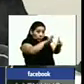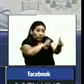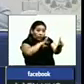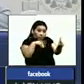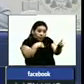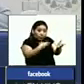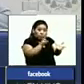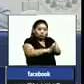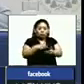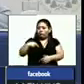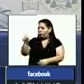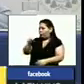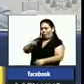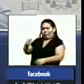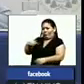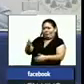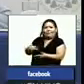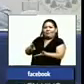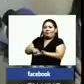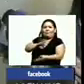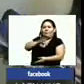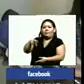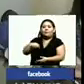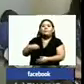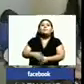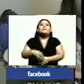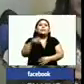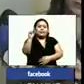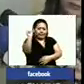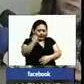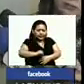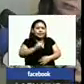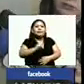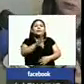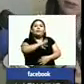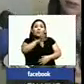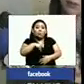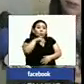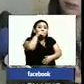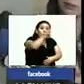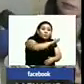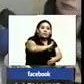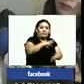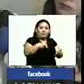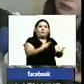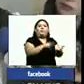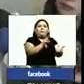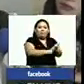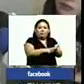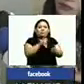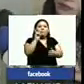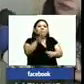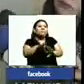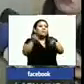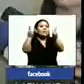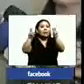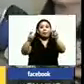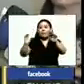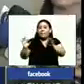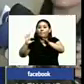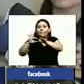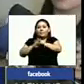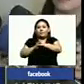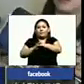PDH? No, no contraté familiares. Sí ha contratado familiares en la línea de afinidad,